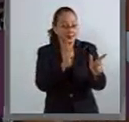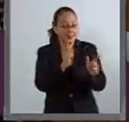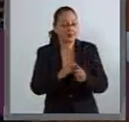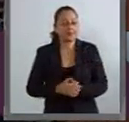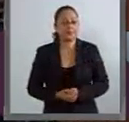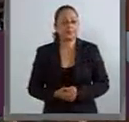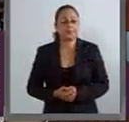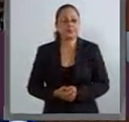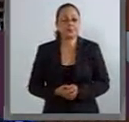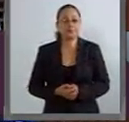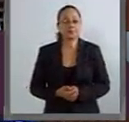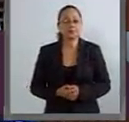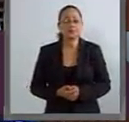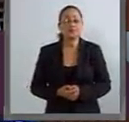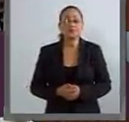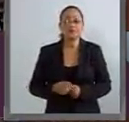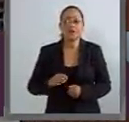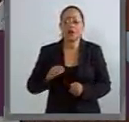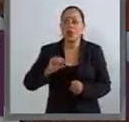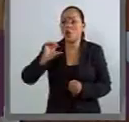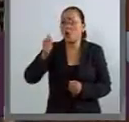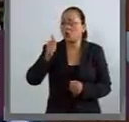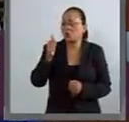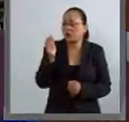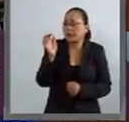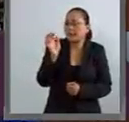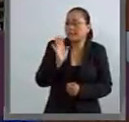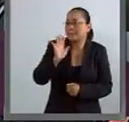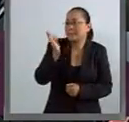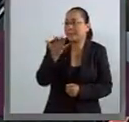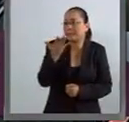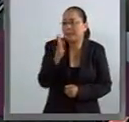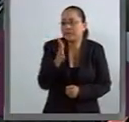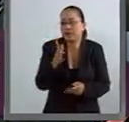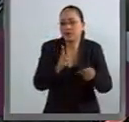y bueno, otro tanto parcialmente libre, México incluido, por supuesto.